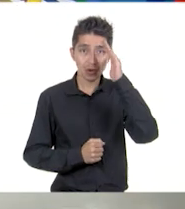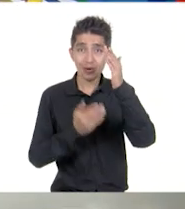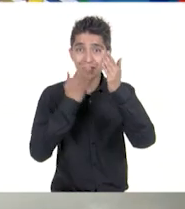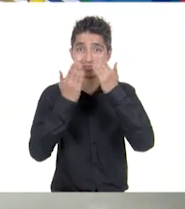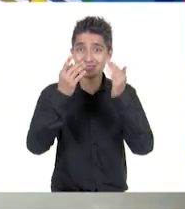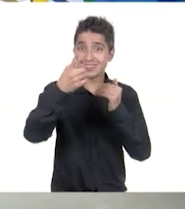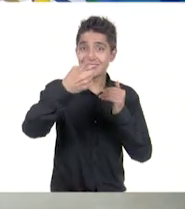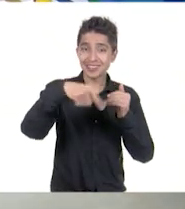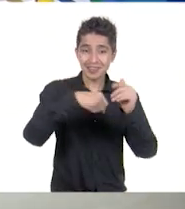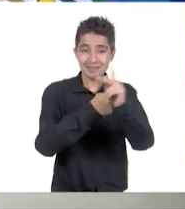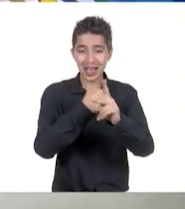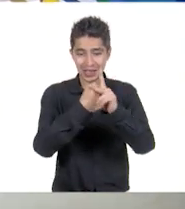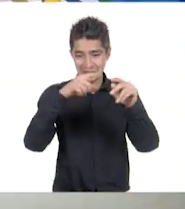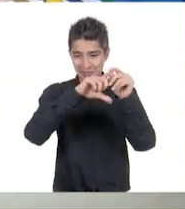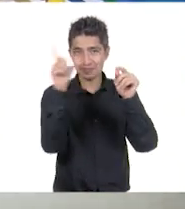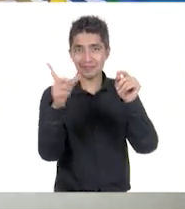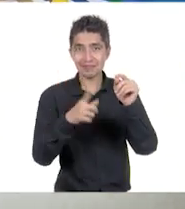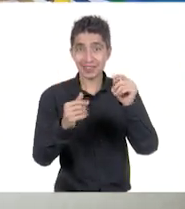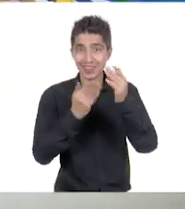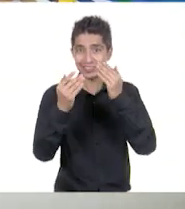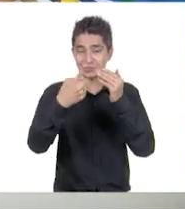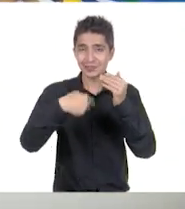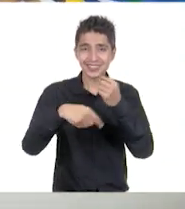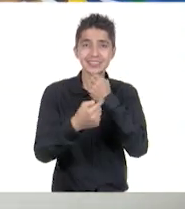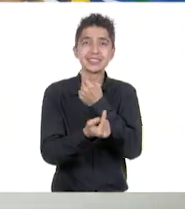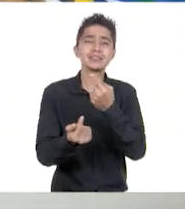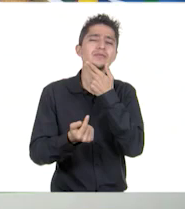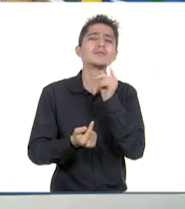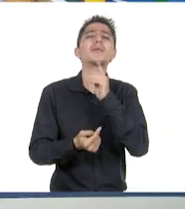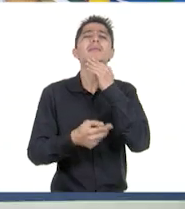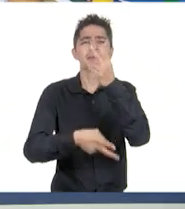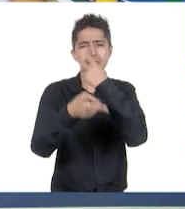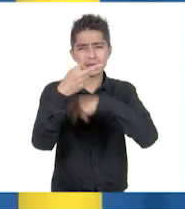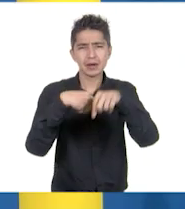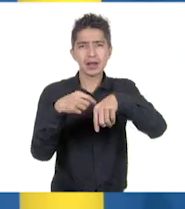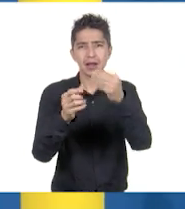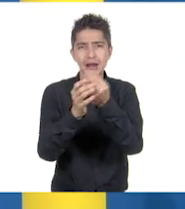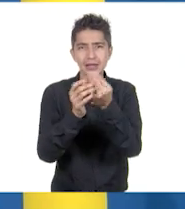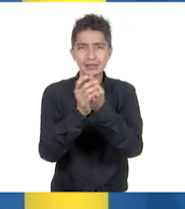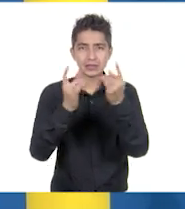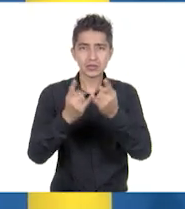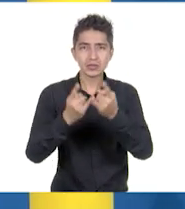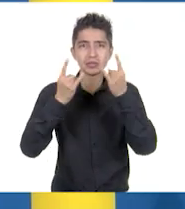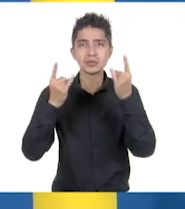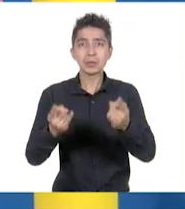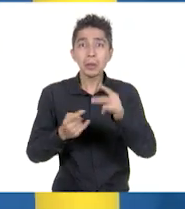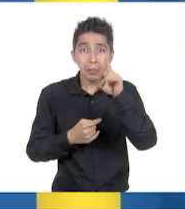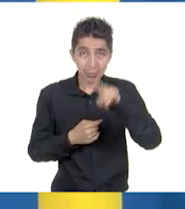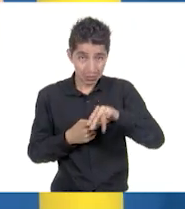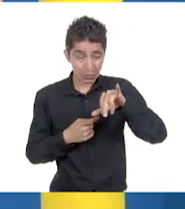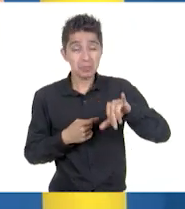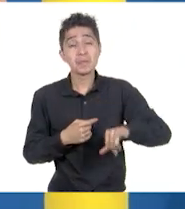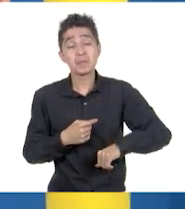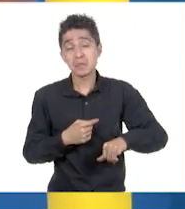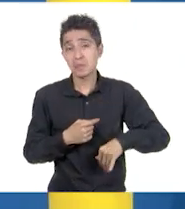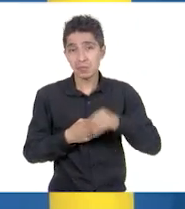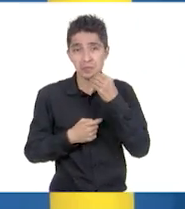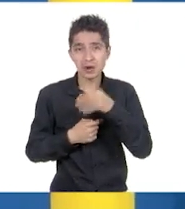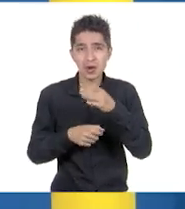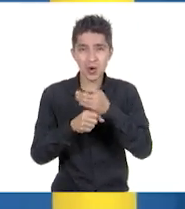estudiantes de todo el país. Sean ustedes bienvenidas y bienvenidos a su clase de historia que será muy interesante, ya lo